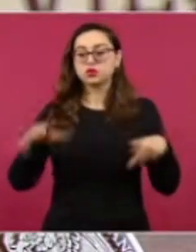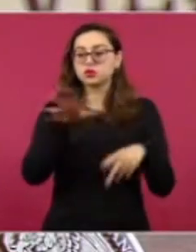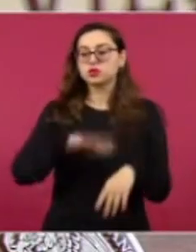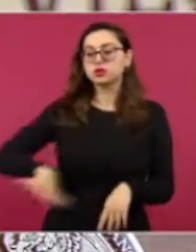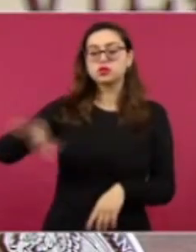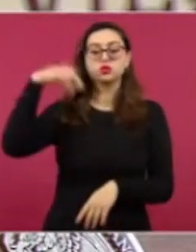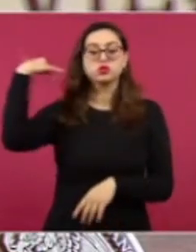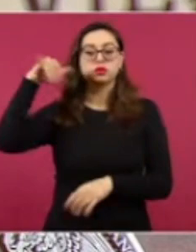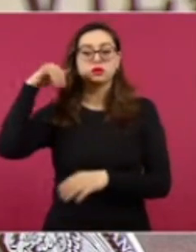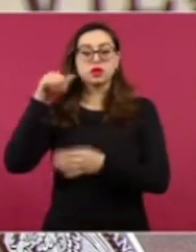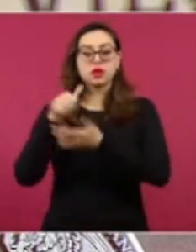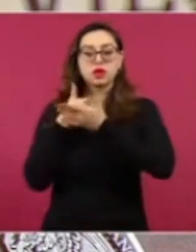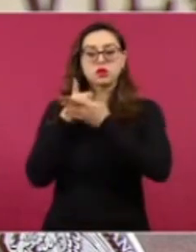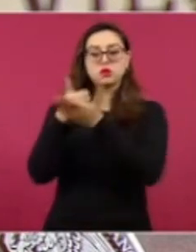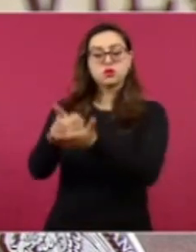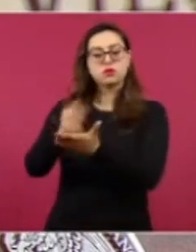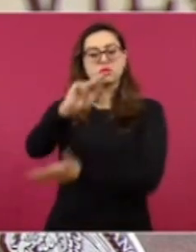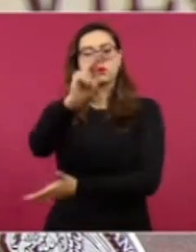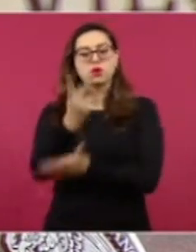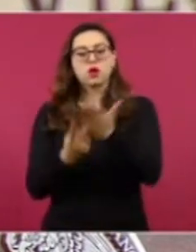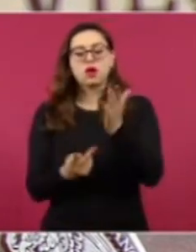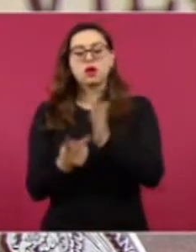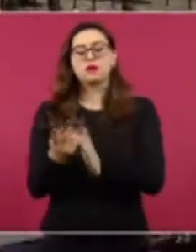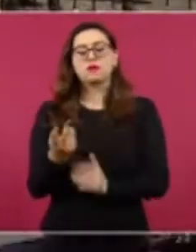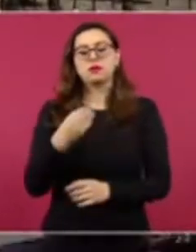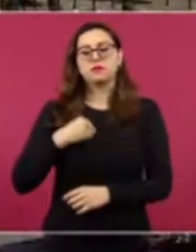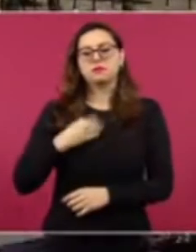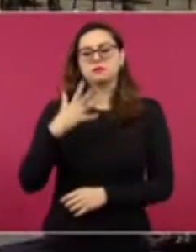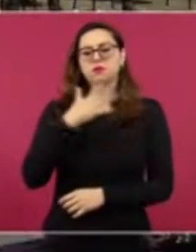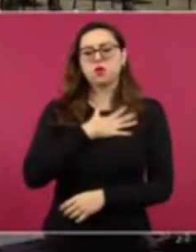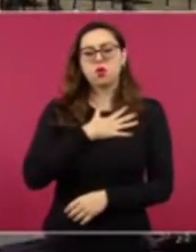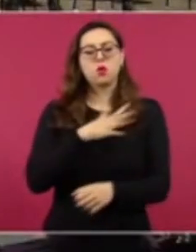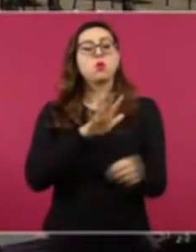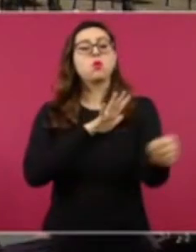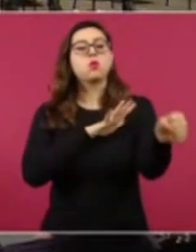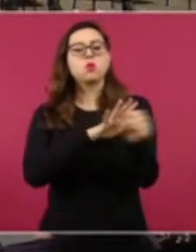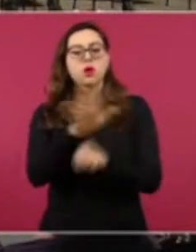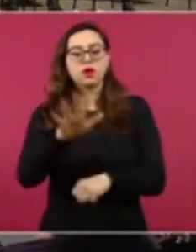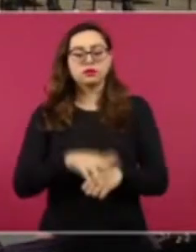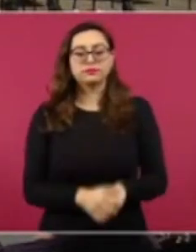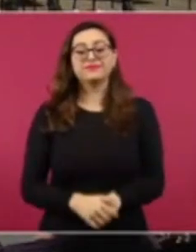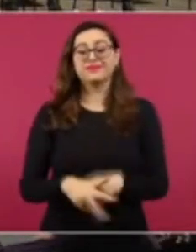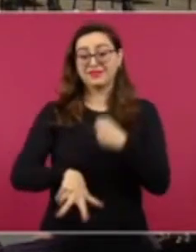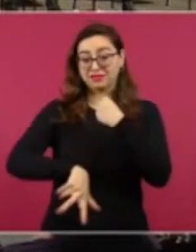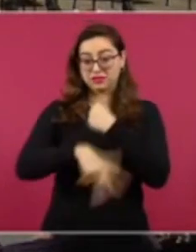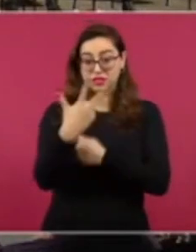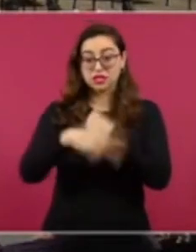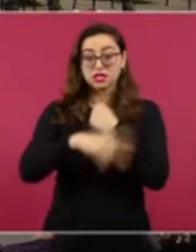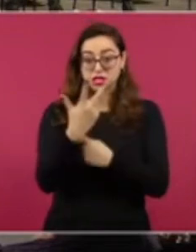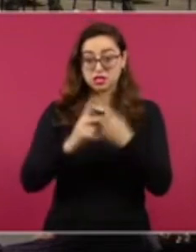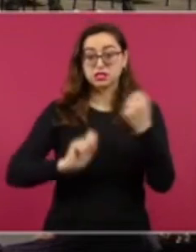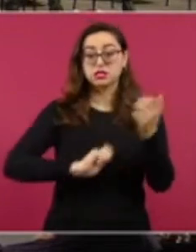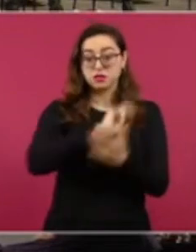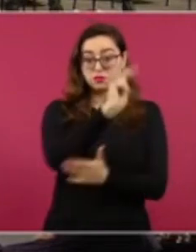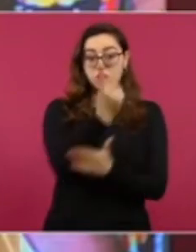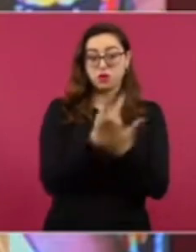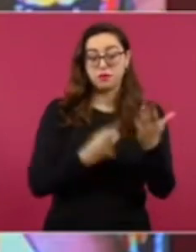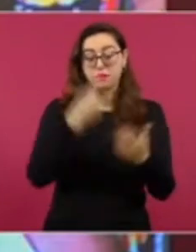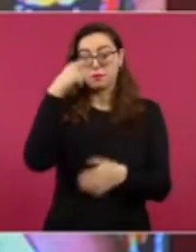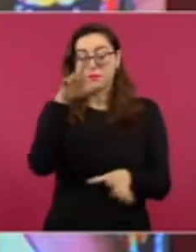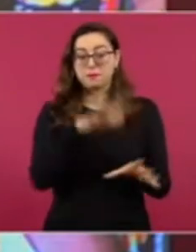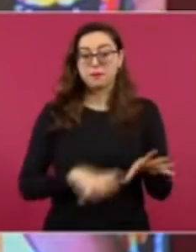tenemos aplicando Trece programas de bienestar el fondo de aportación a la infraestructura social